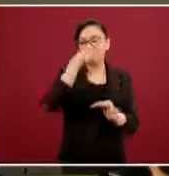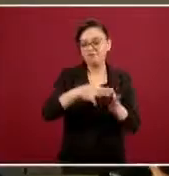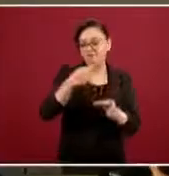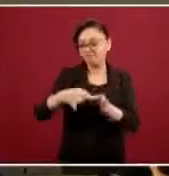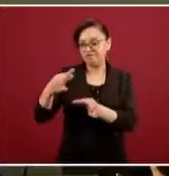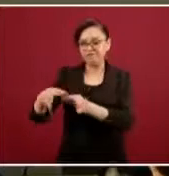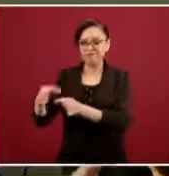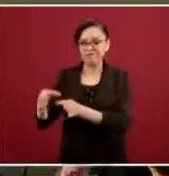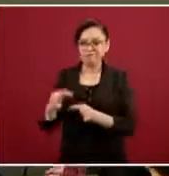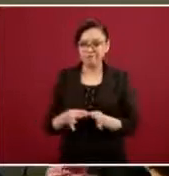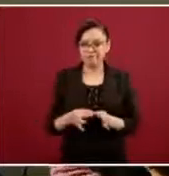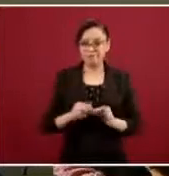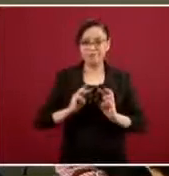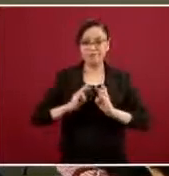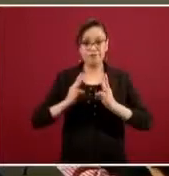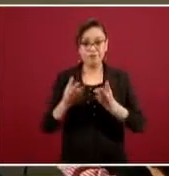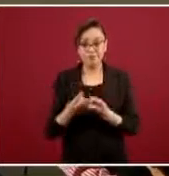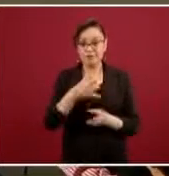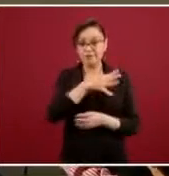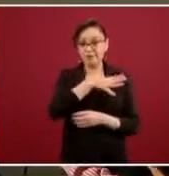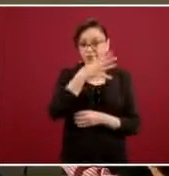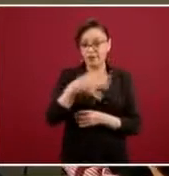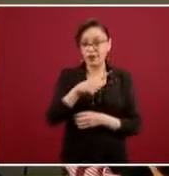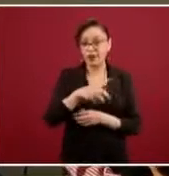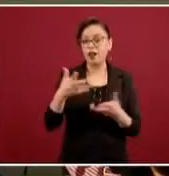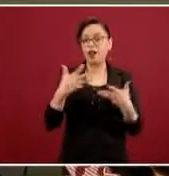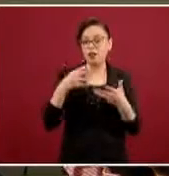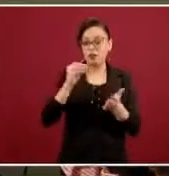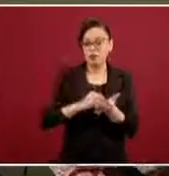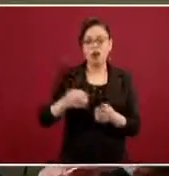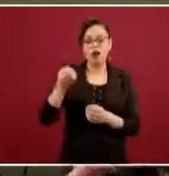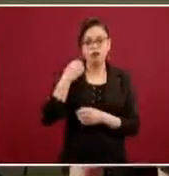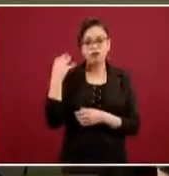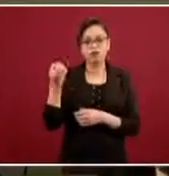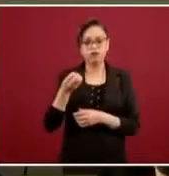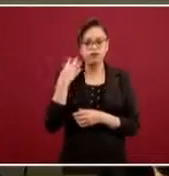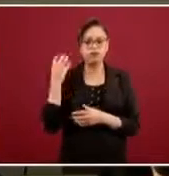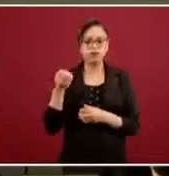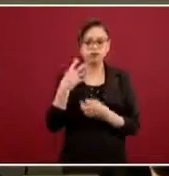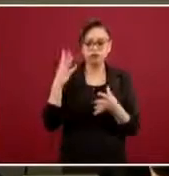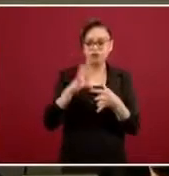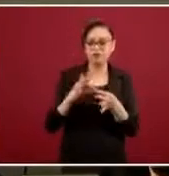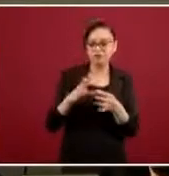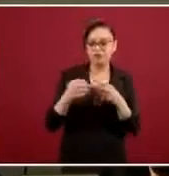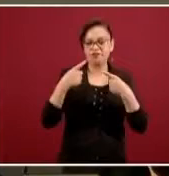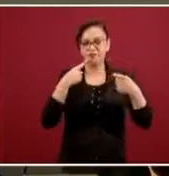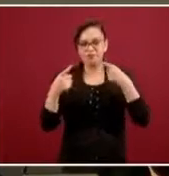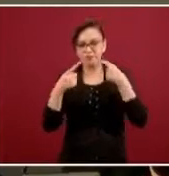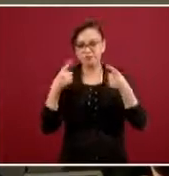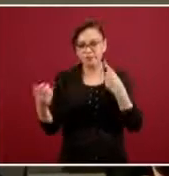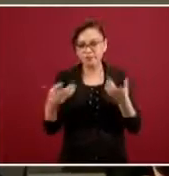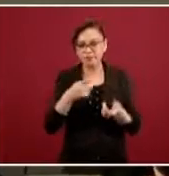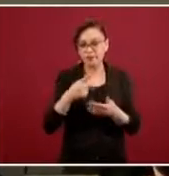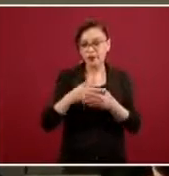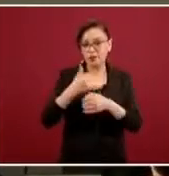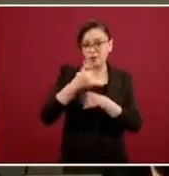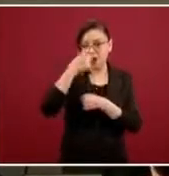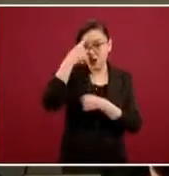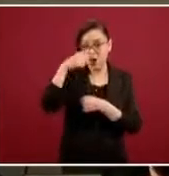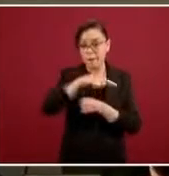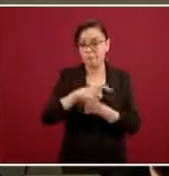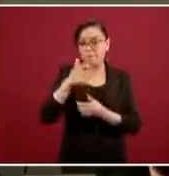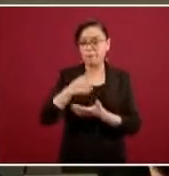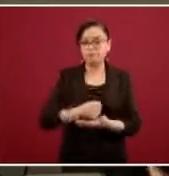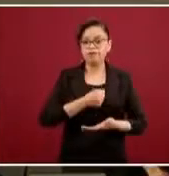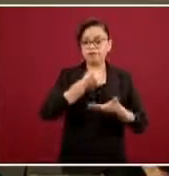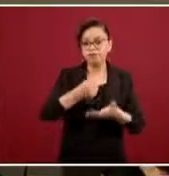que el Consejo de Salubridad General se encuentra en sesión permanente, el proyecto de guía para asignación de recursos en situación de contingencia